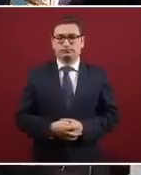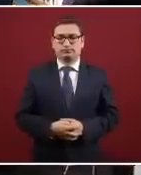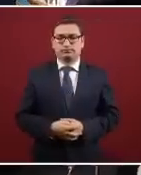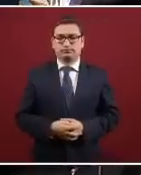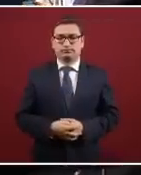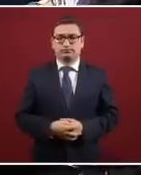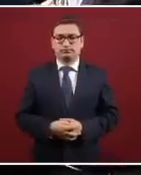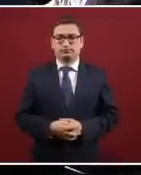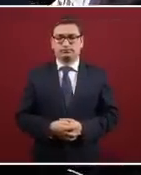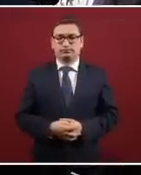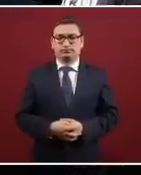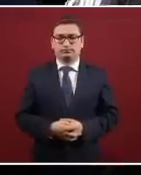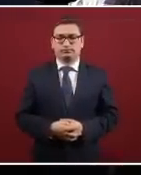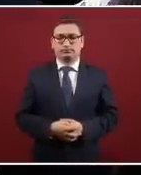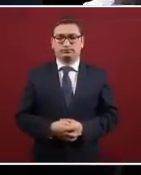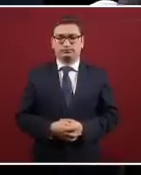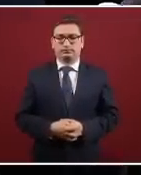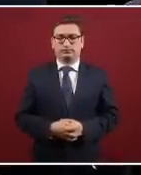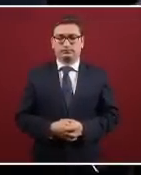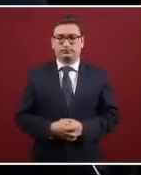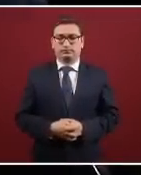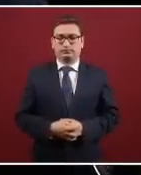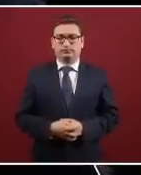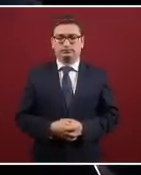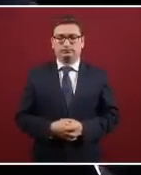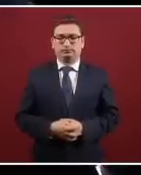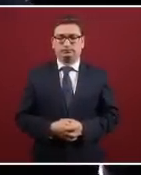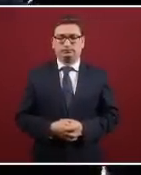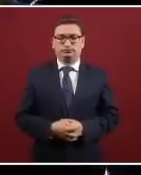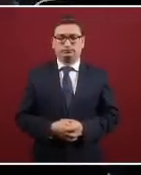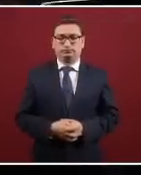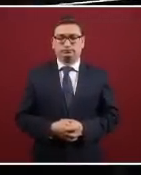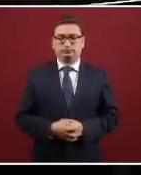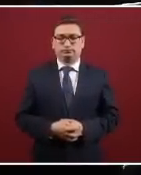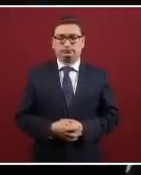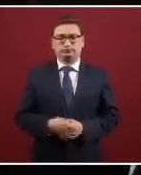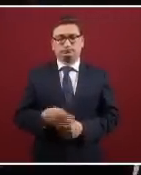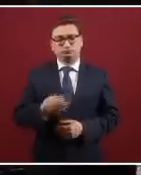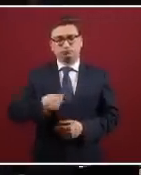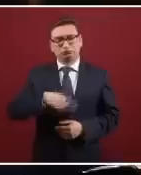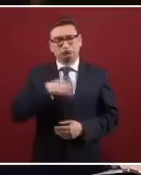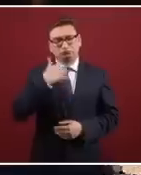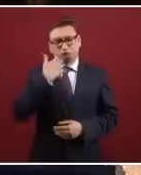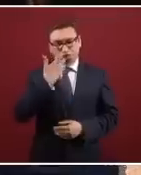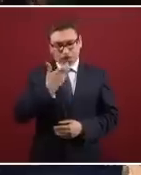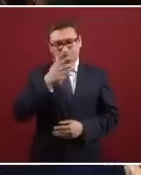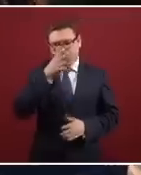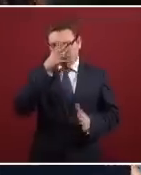que se busque un acuerdo.